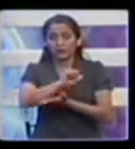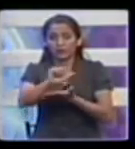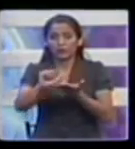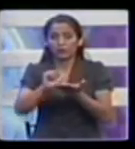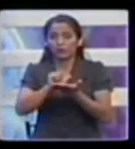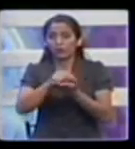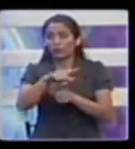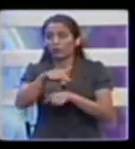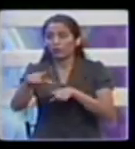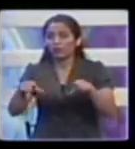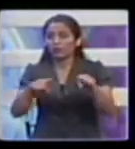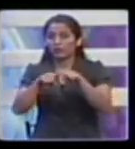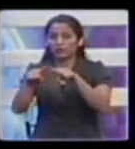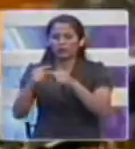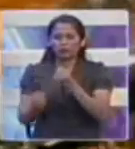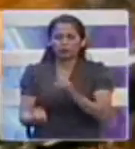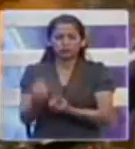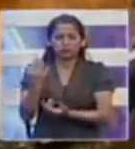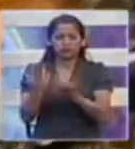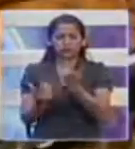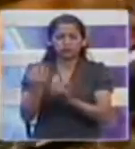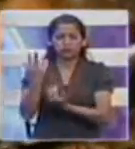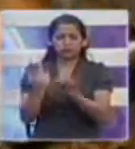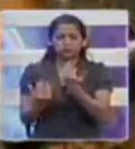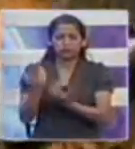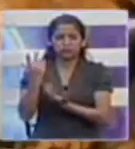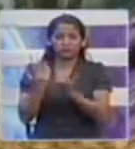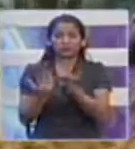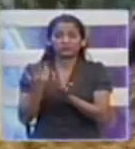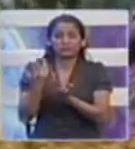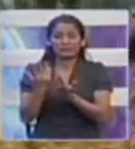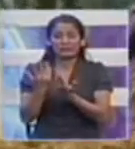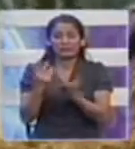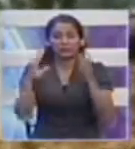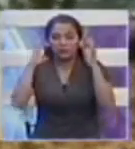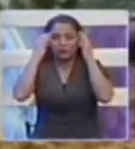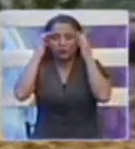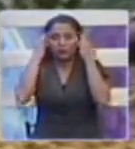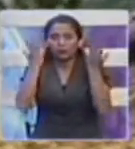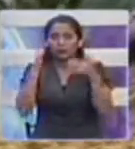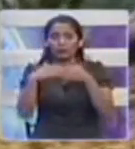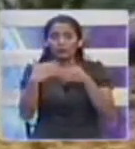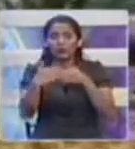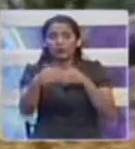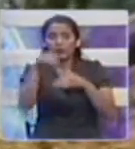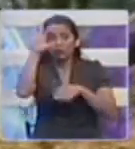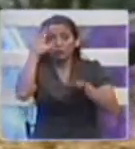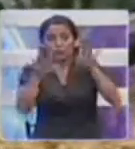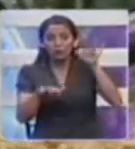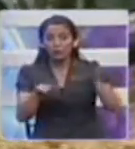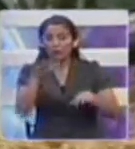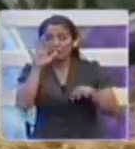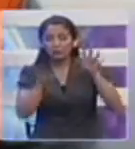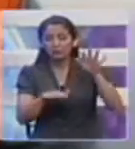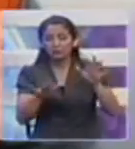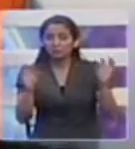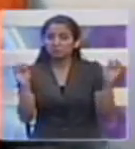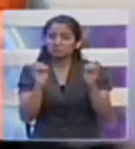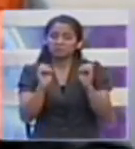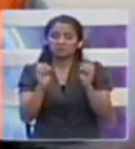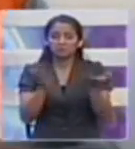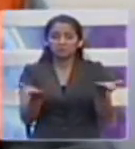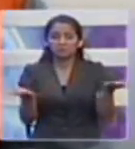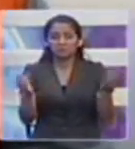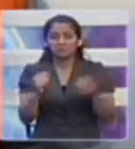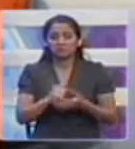Azuay, situación que preocupa aún más debido a que los pronósticos del tiempo no advierten de lluvia para los próximos días. De semana, en lo